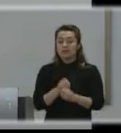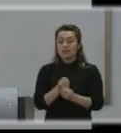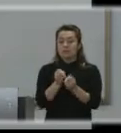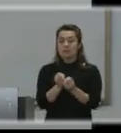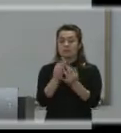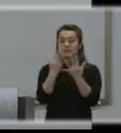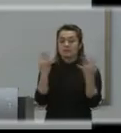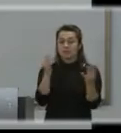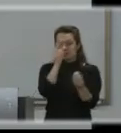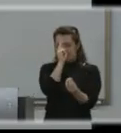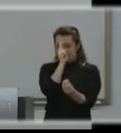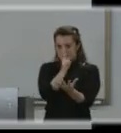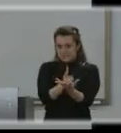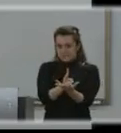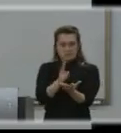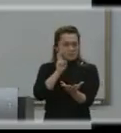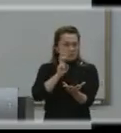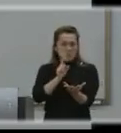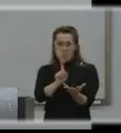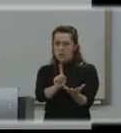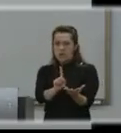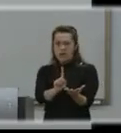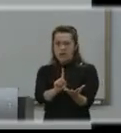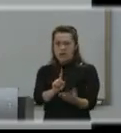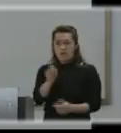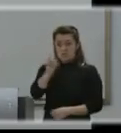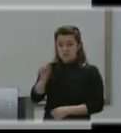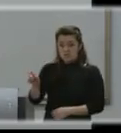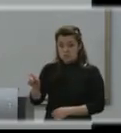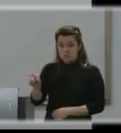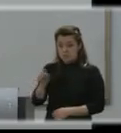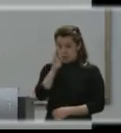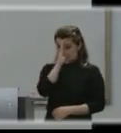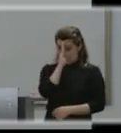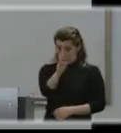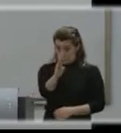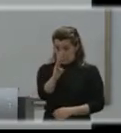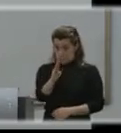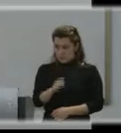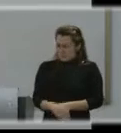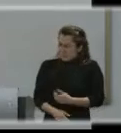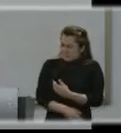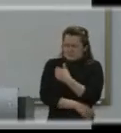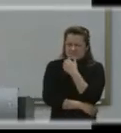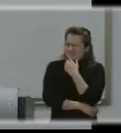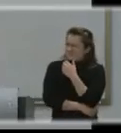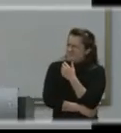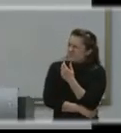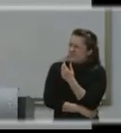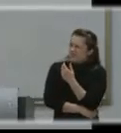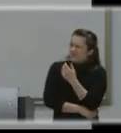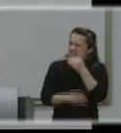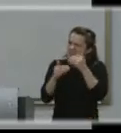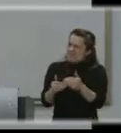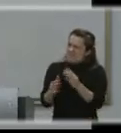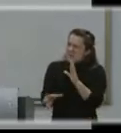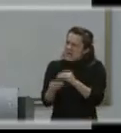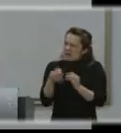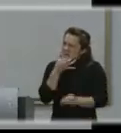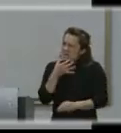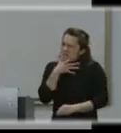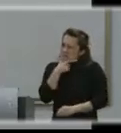sexual. Entonces, personas con discapacidad no heterosexuales es algo como que ni siquiera se concibe, ¿sí? Como que puedan